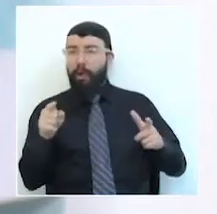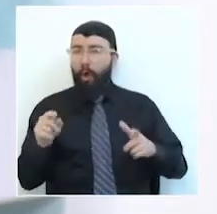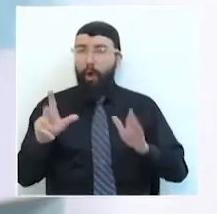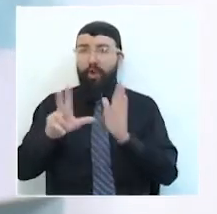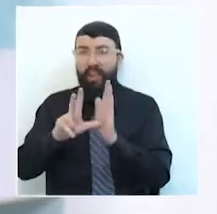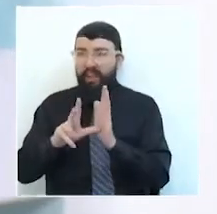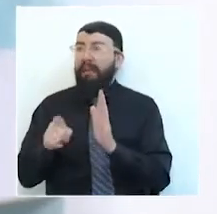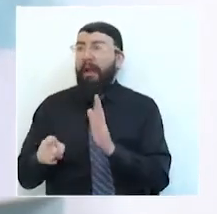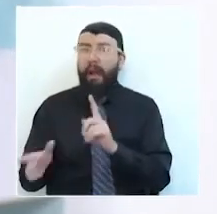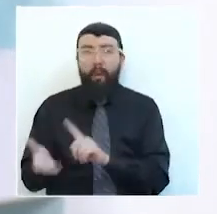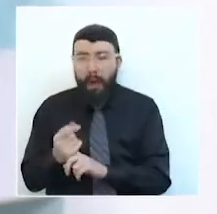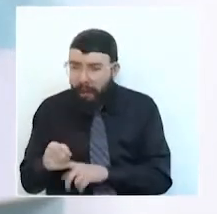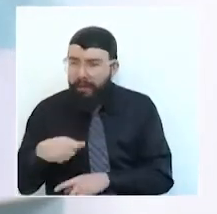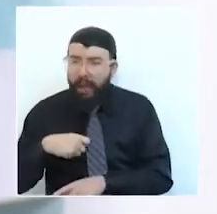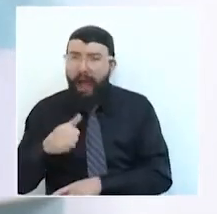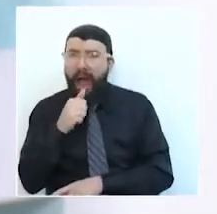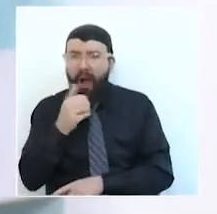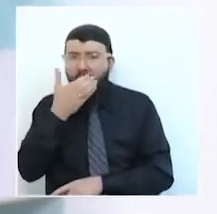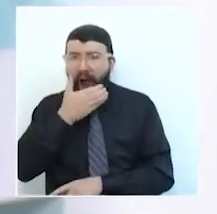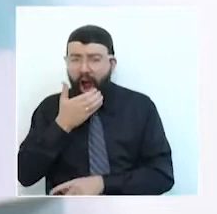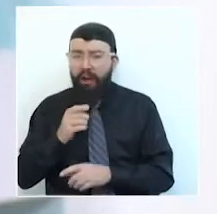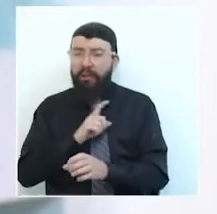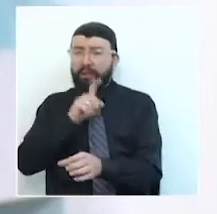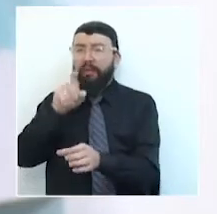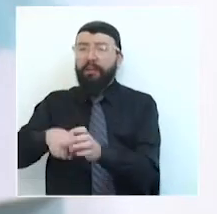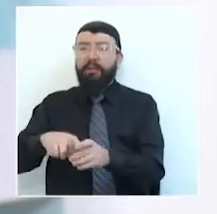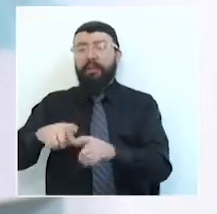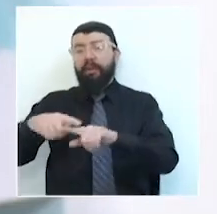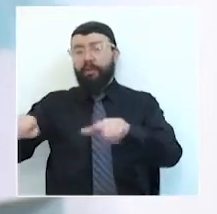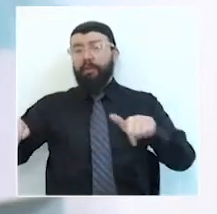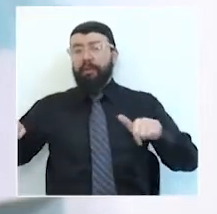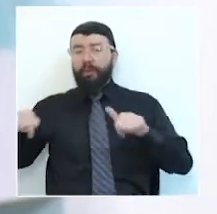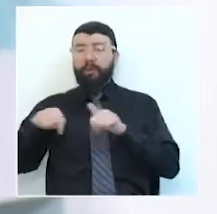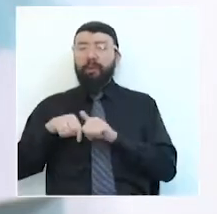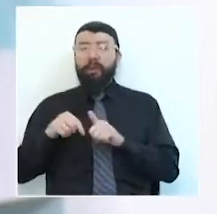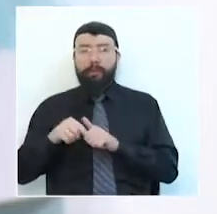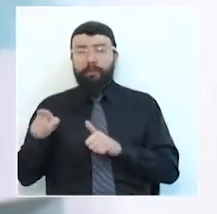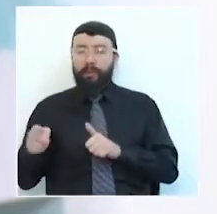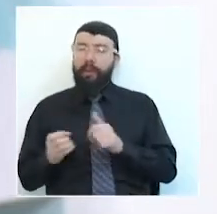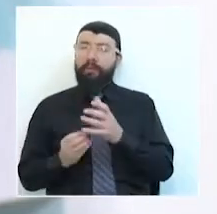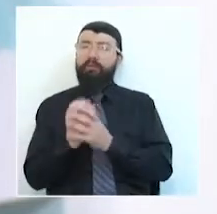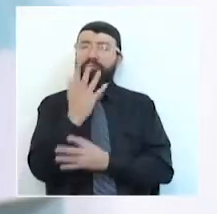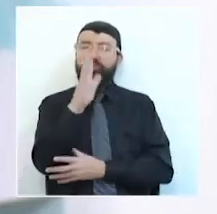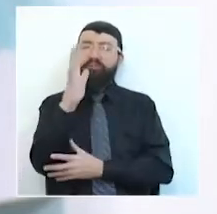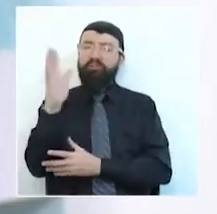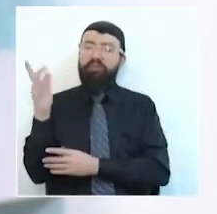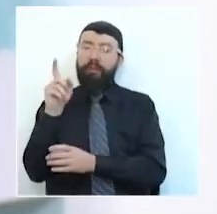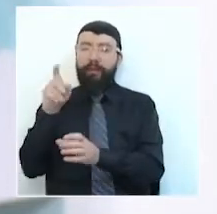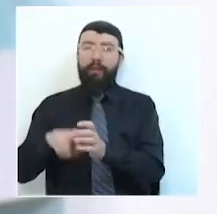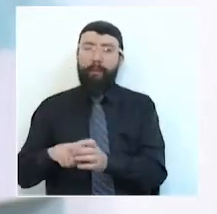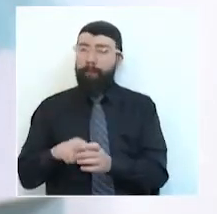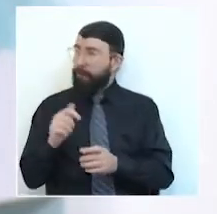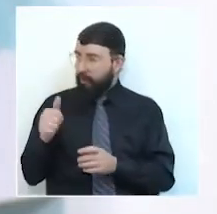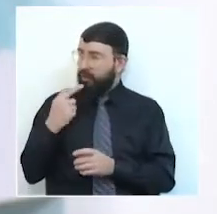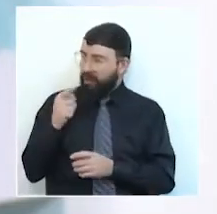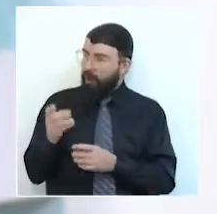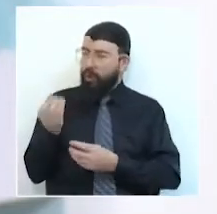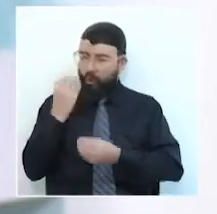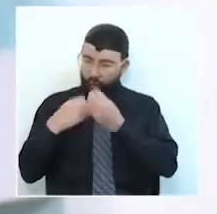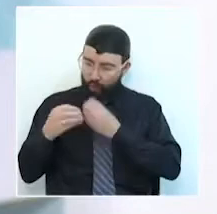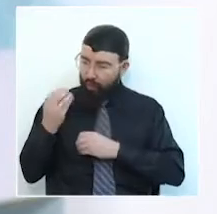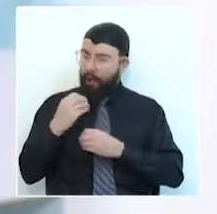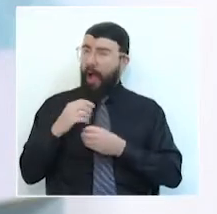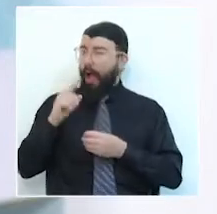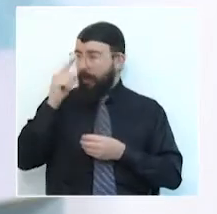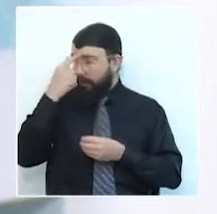que encuentran también este tipo de retiros donde hacen baños de bosque tú hablas de lo que comemos de comida